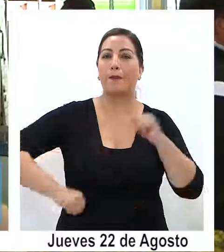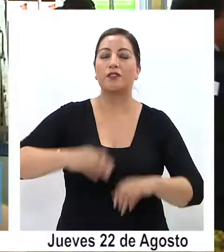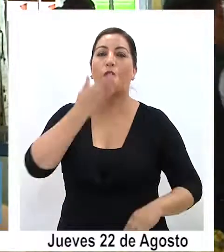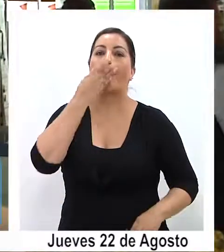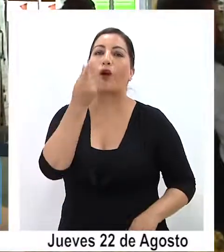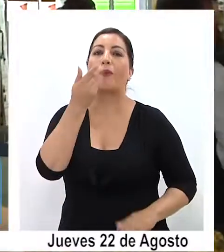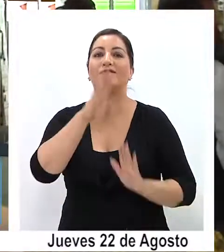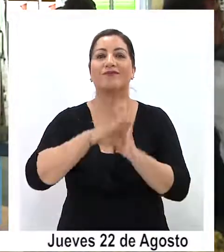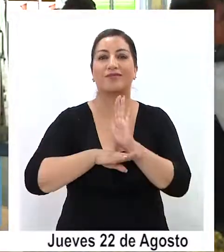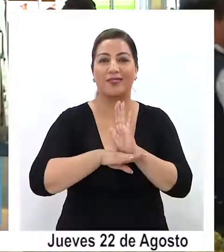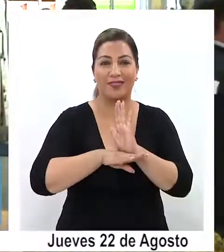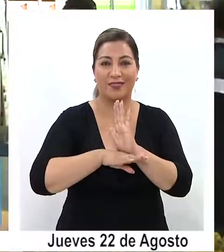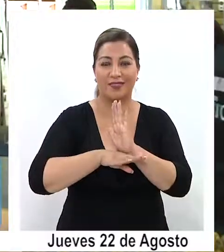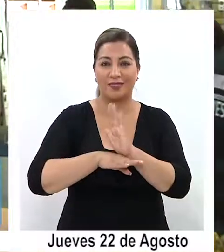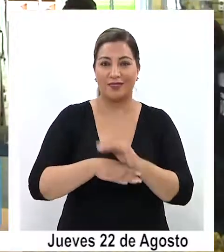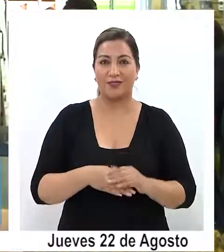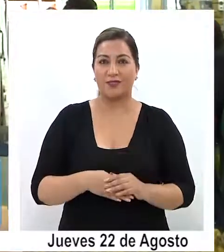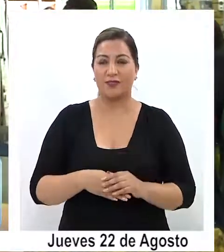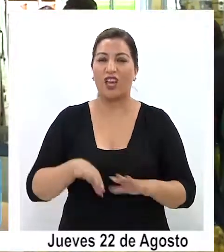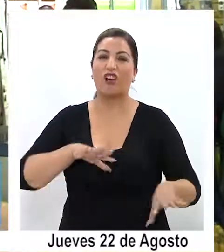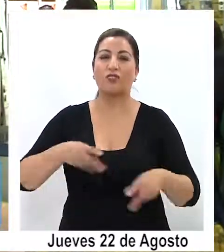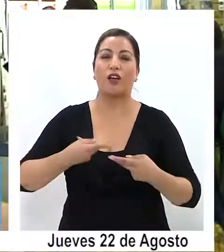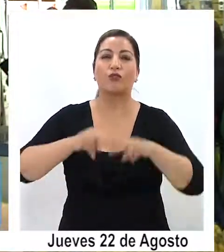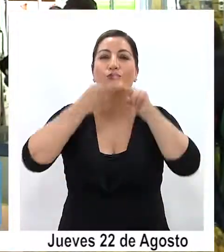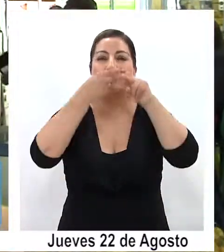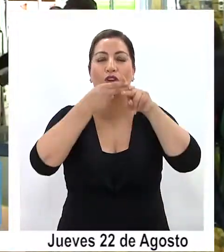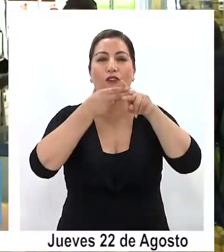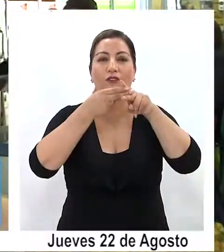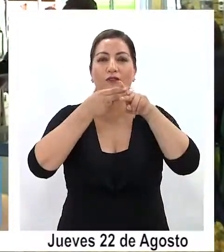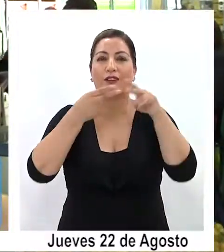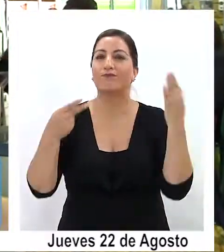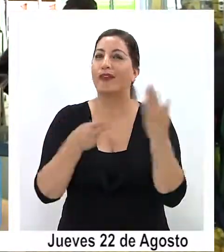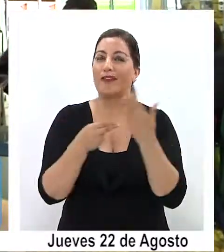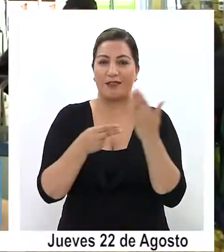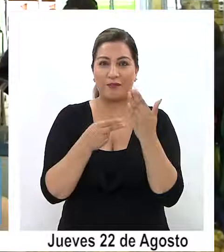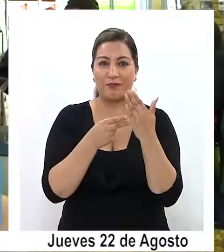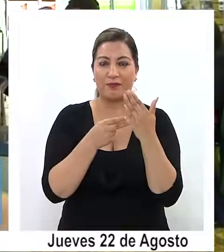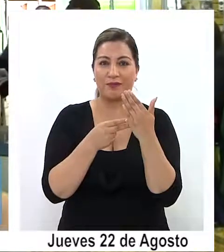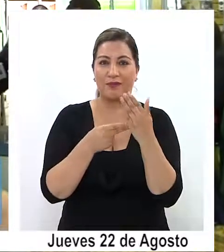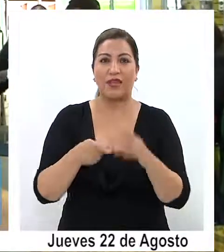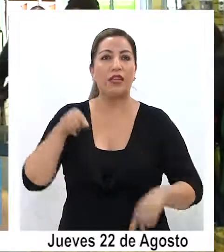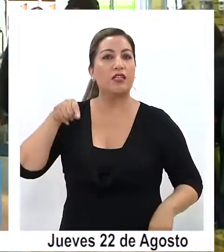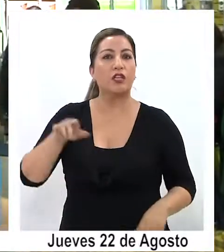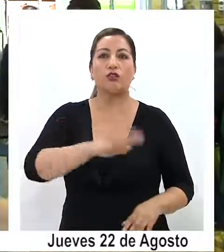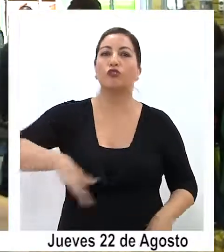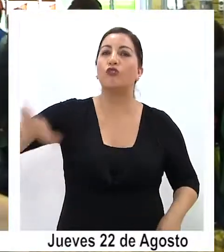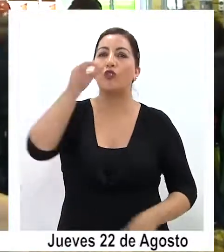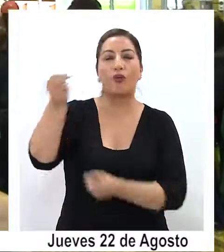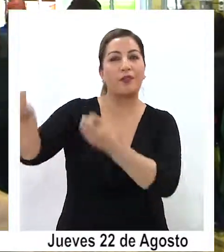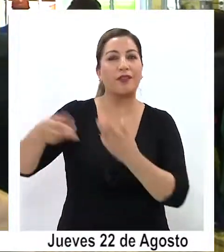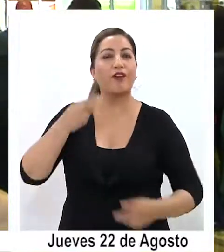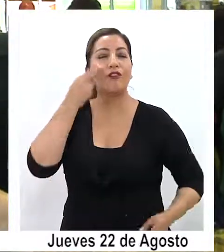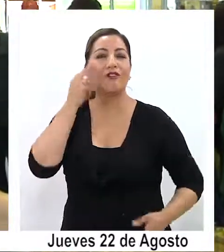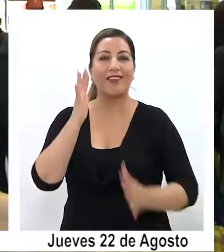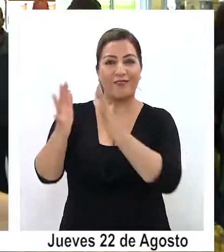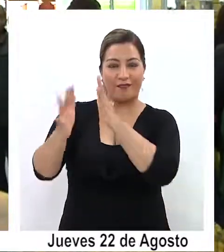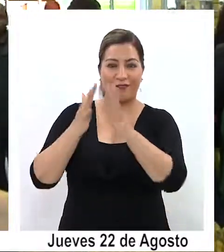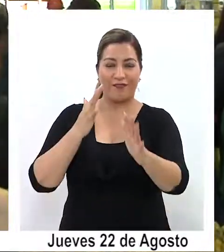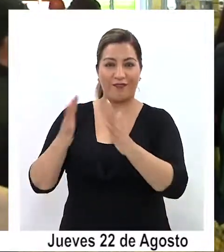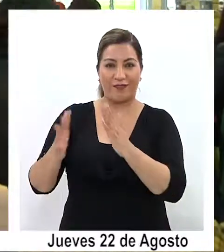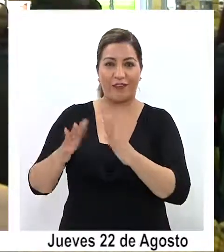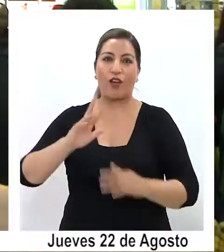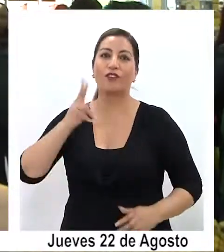los mejores precios relacionados a artículos de construcción, de ferretería y terminaciones. Así que están todos invitados a que vengan a conocer la feria